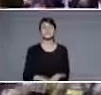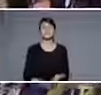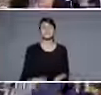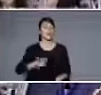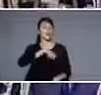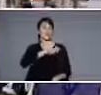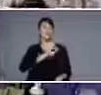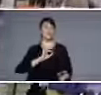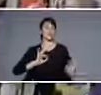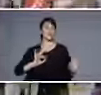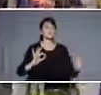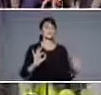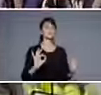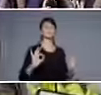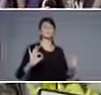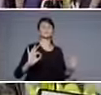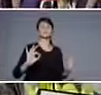España es así.